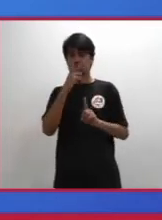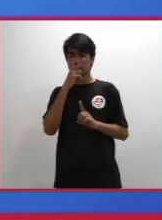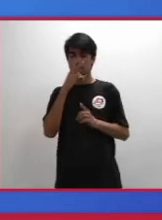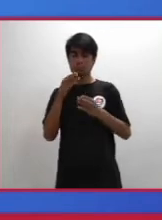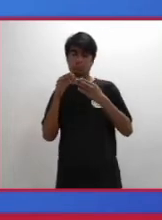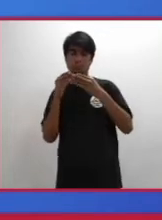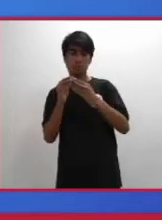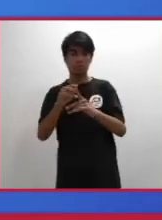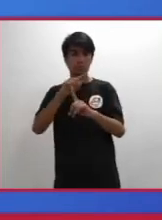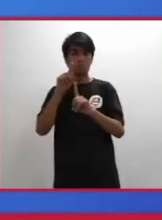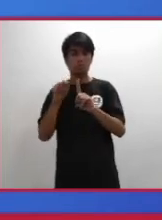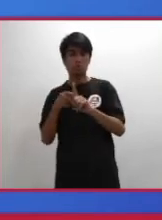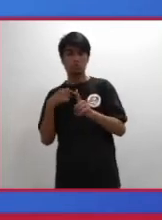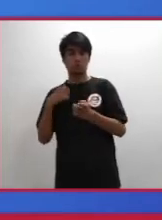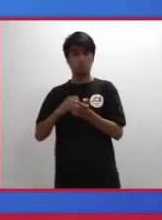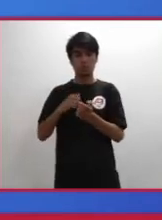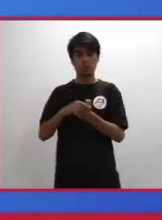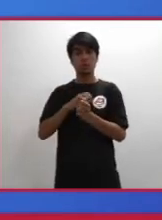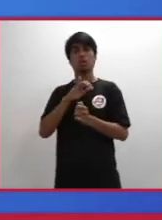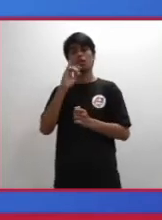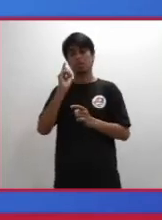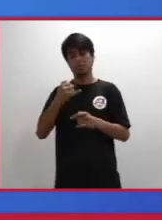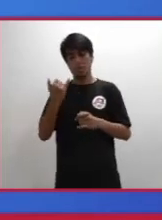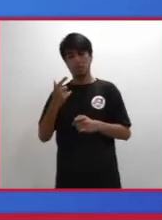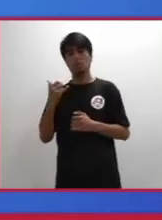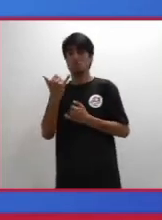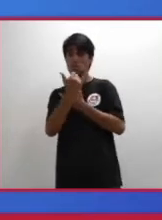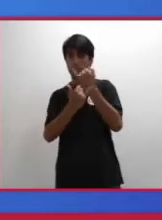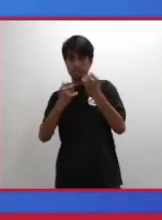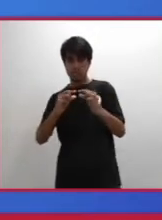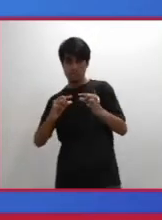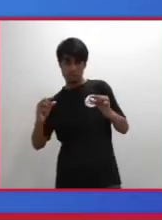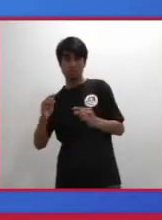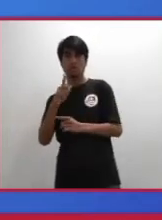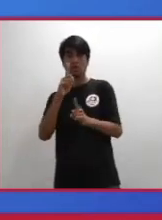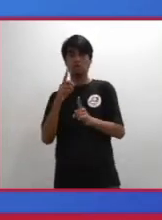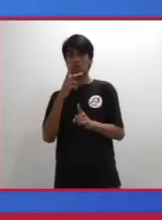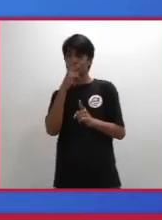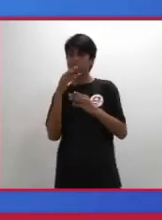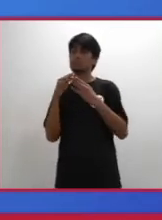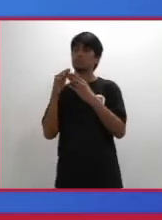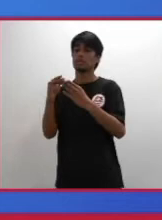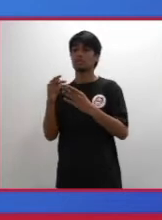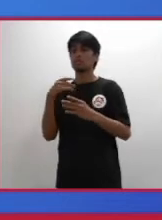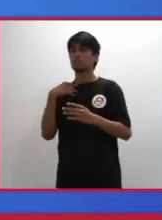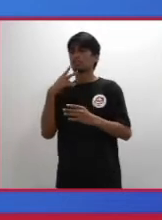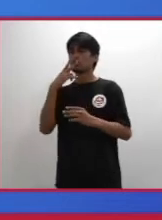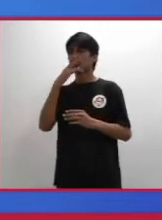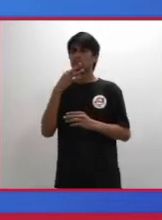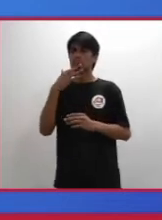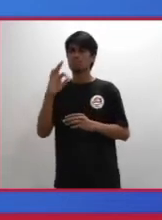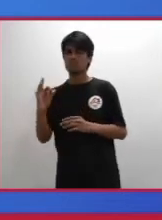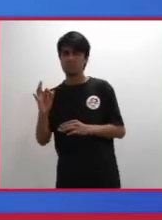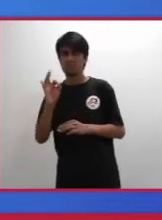tenemos habilitados, como así también el WhatsApp, para que puedan realizar sus consultas,